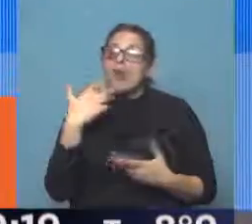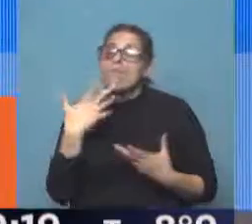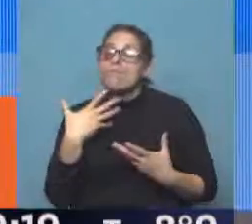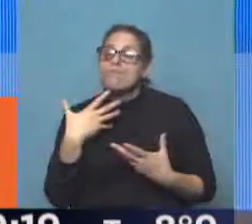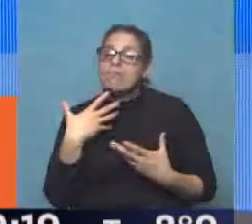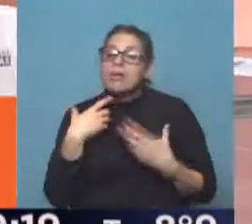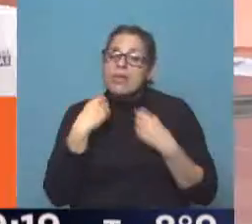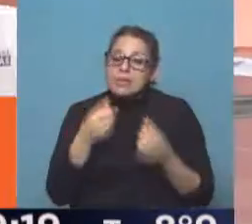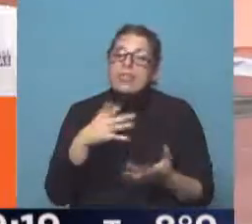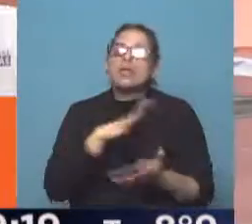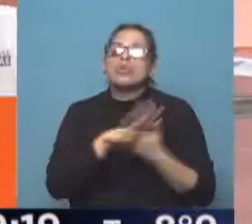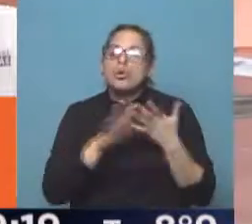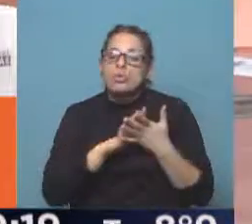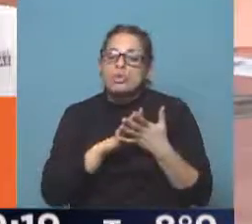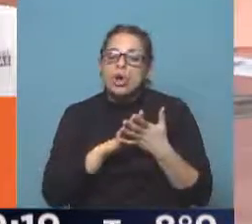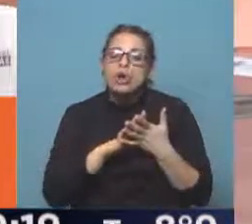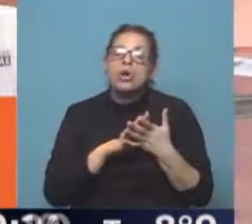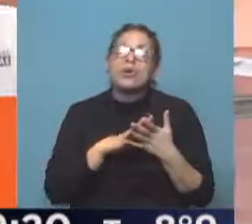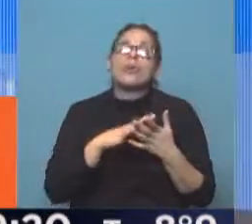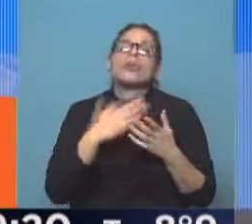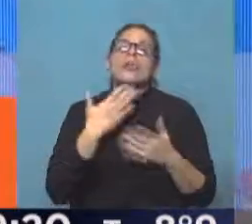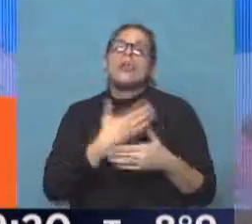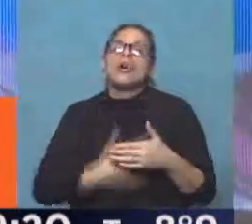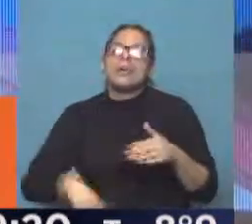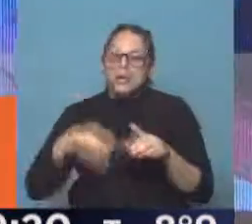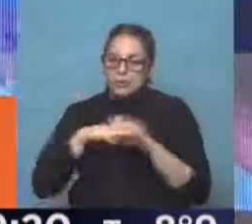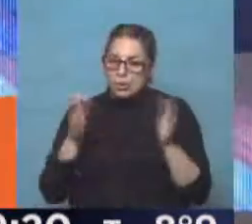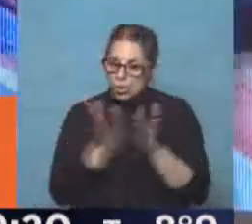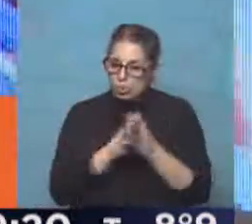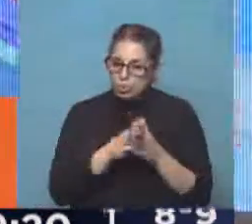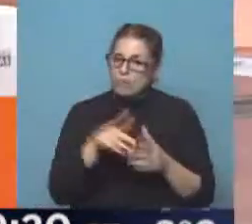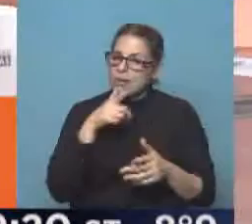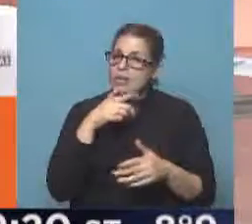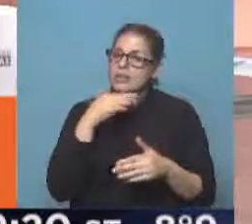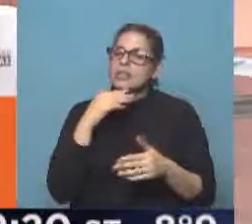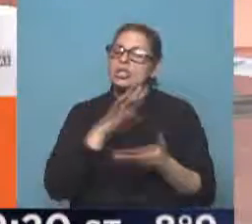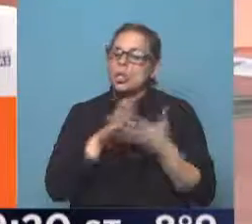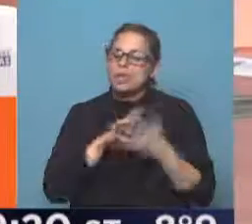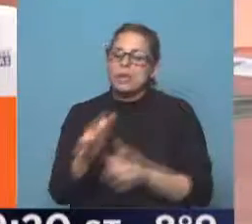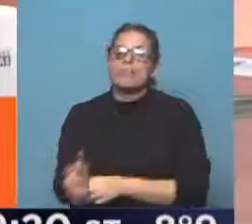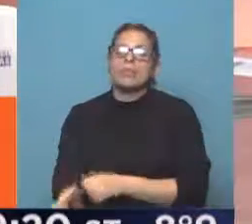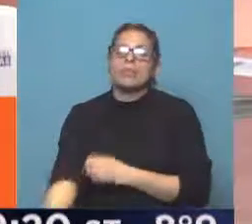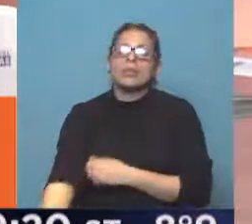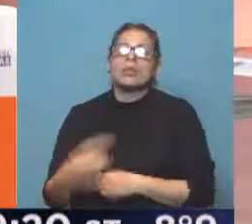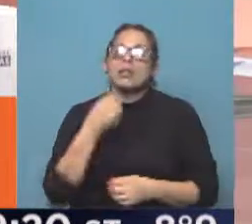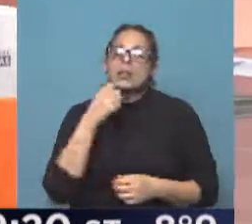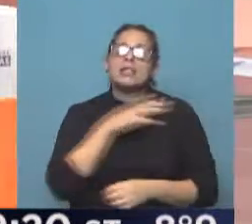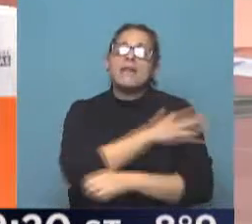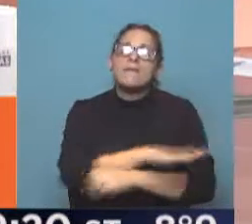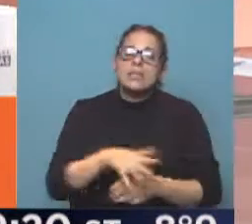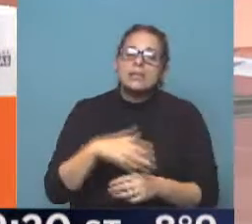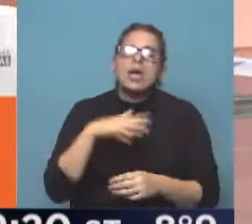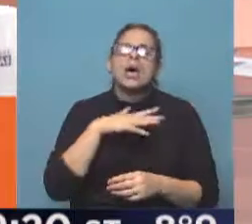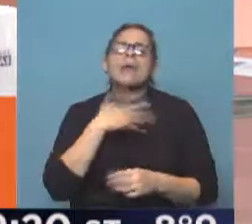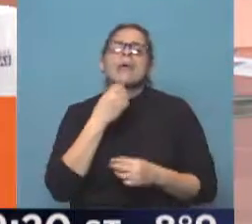respuestas con el Poder Ejecutivo, con el Gobierno, nos parece que es el camino, ¿no? Daniel, hablemos un poco de urbanización de las villas. Sí. ¿Cómo